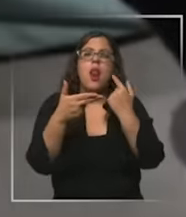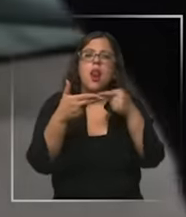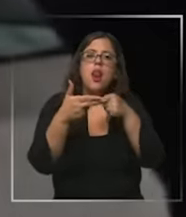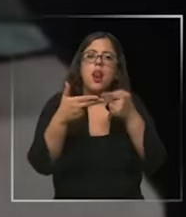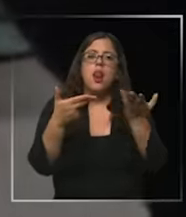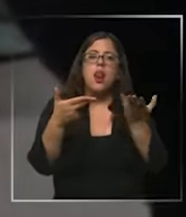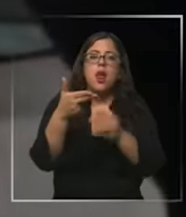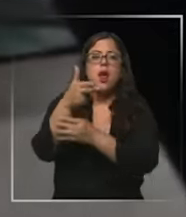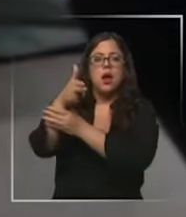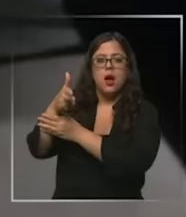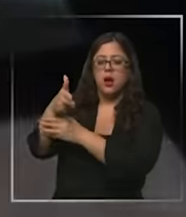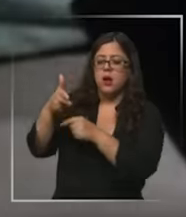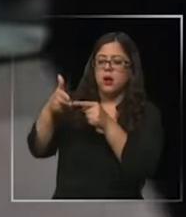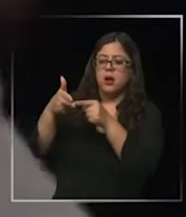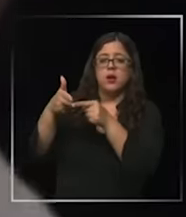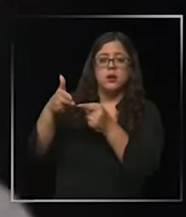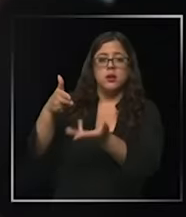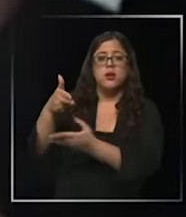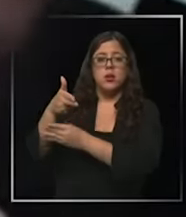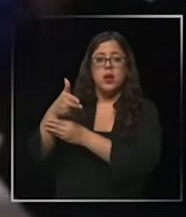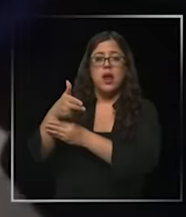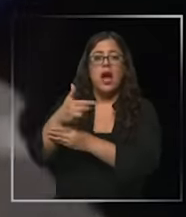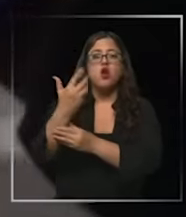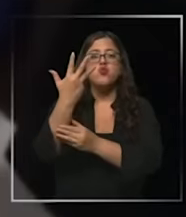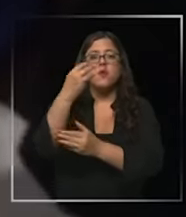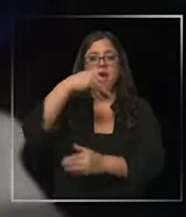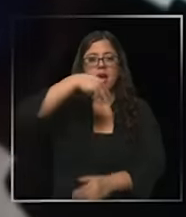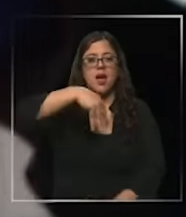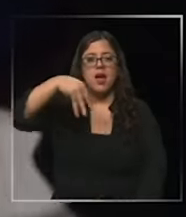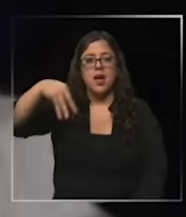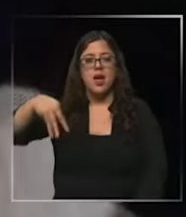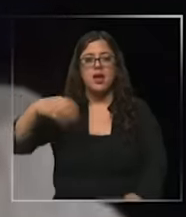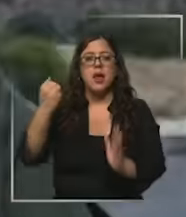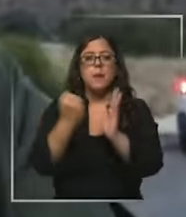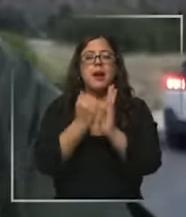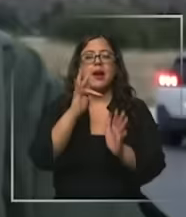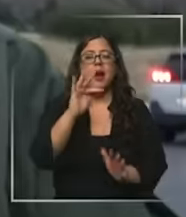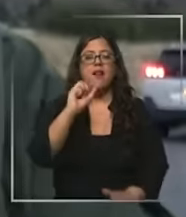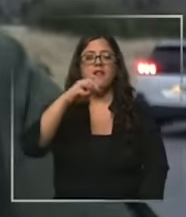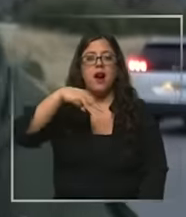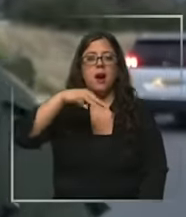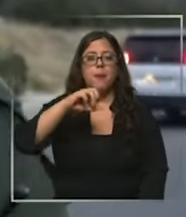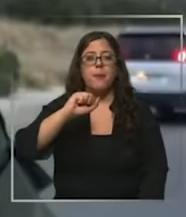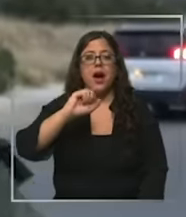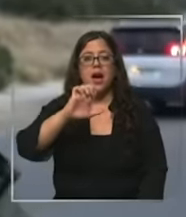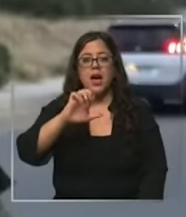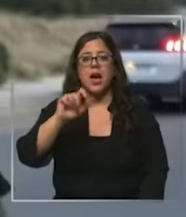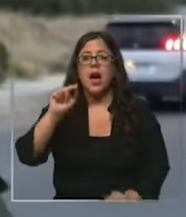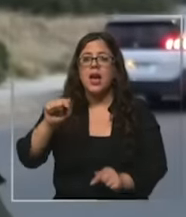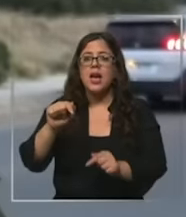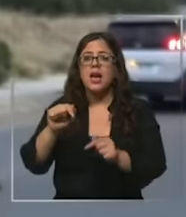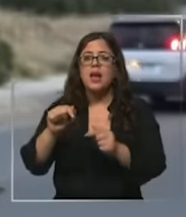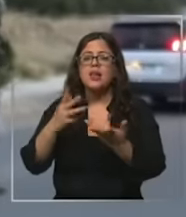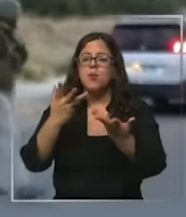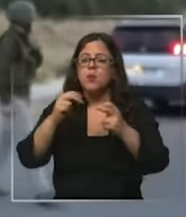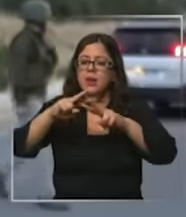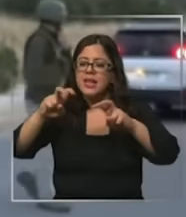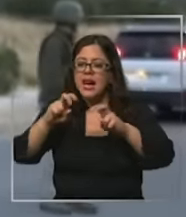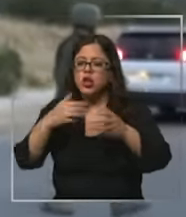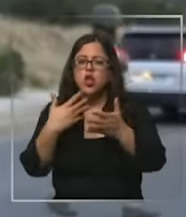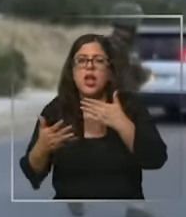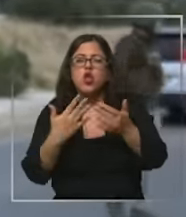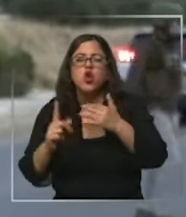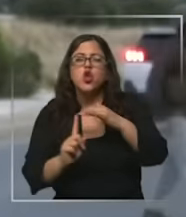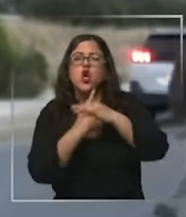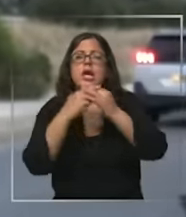Que tenía es una pistola. Es una pistola calibre 9 milímetros, marca FAMAE. Estamos verificando la procedencia de ese armamento en este minuto,